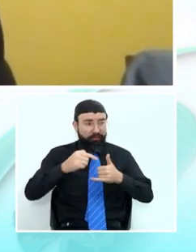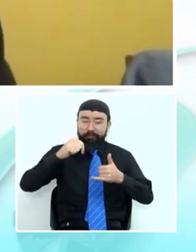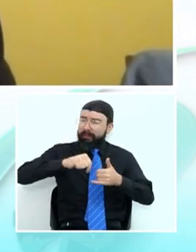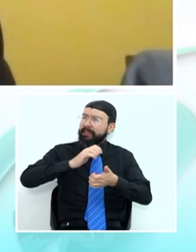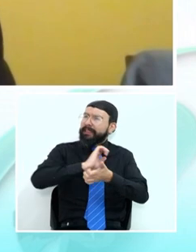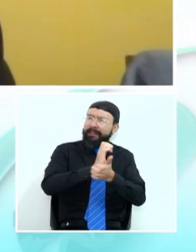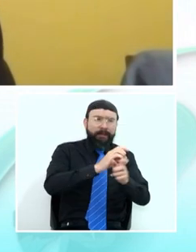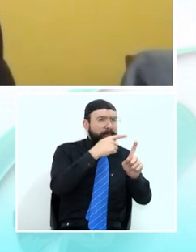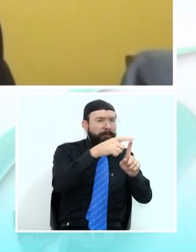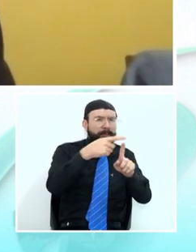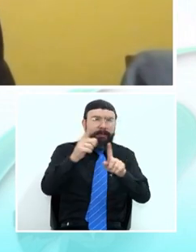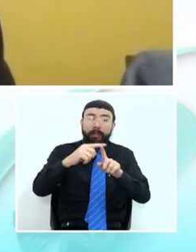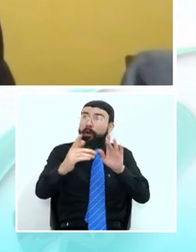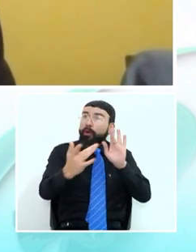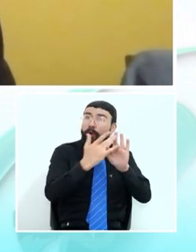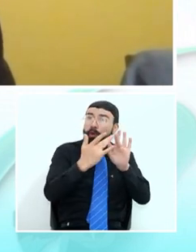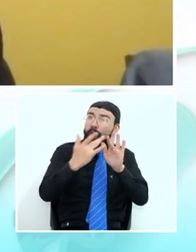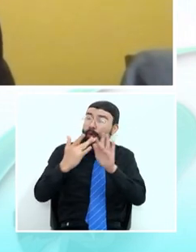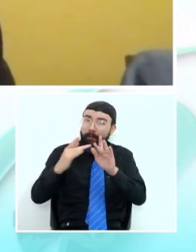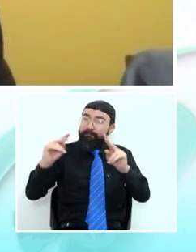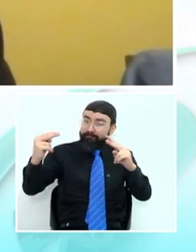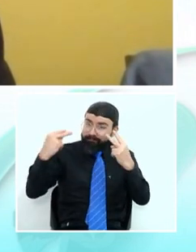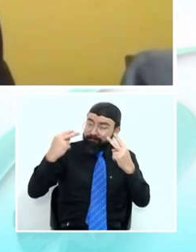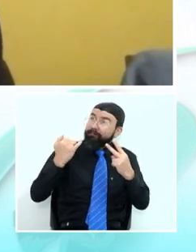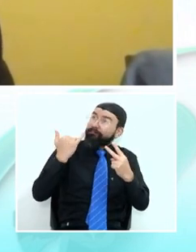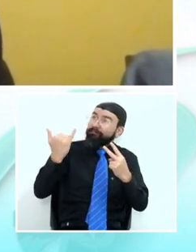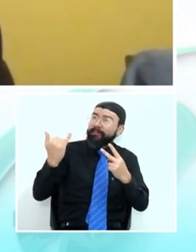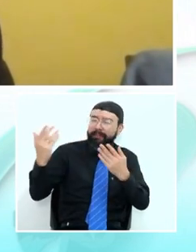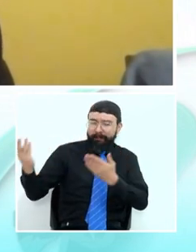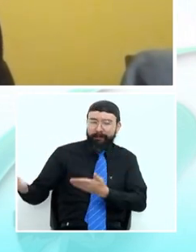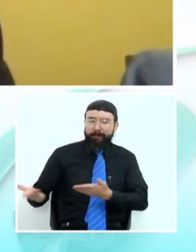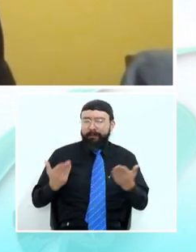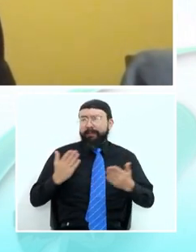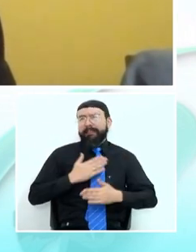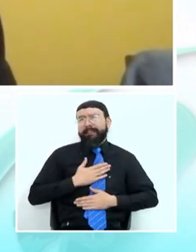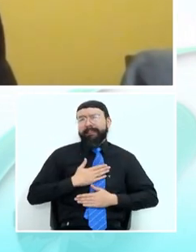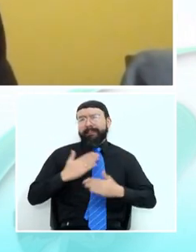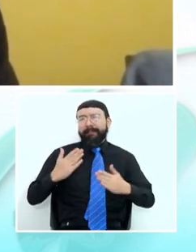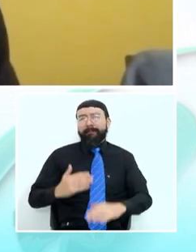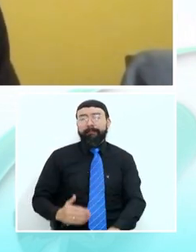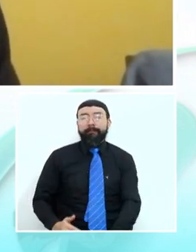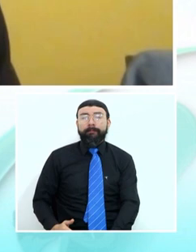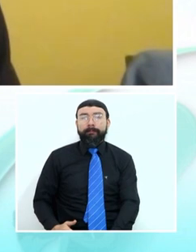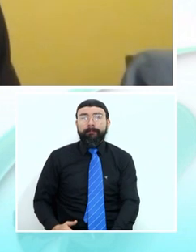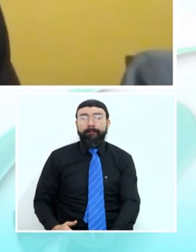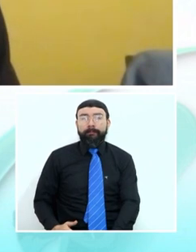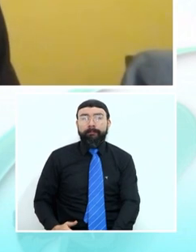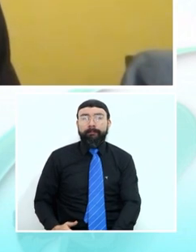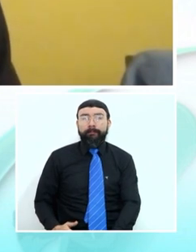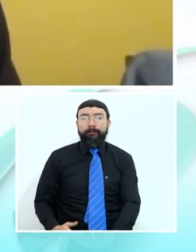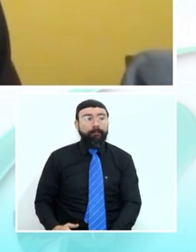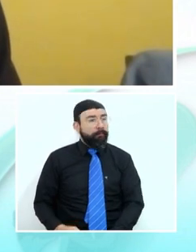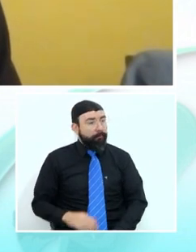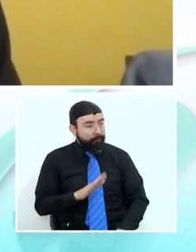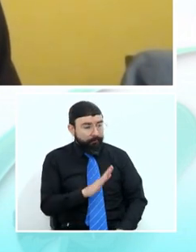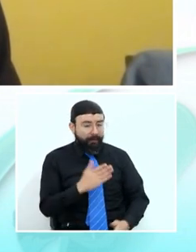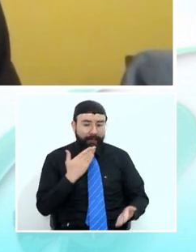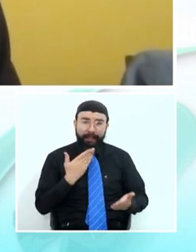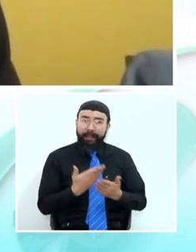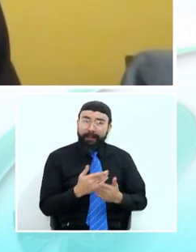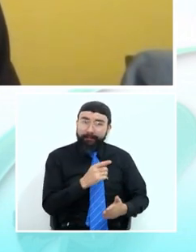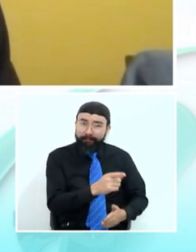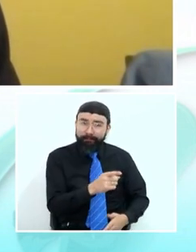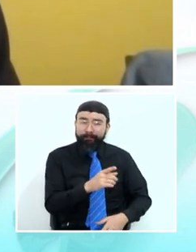donde estamos conectados nos están viendo en este momento. Bienvenidos, saludos. Gracias, Jorge Enrique.